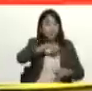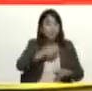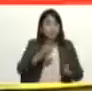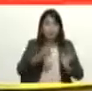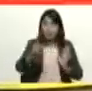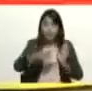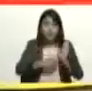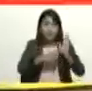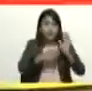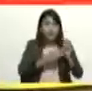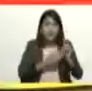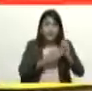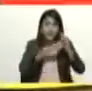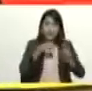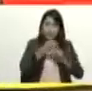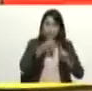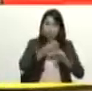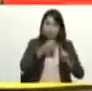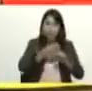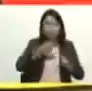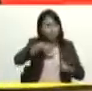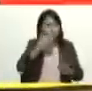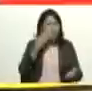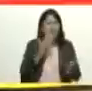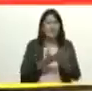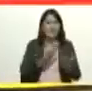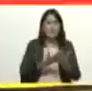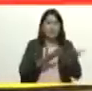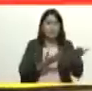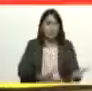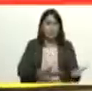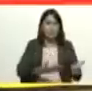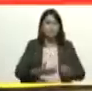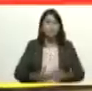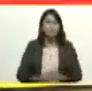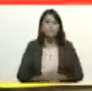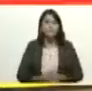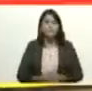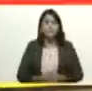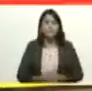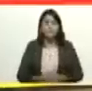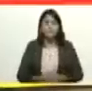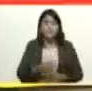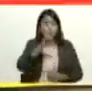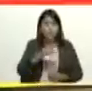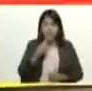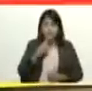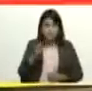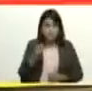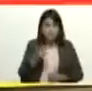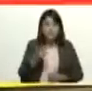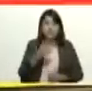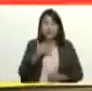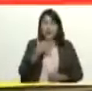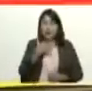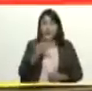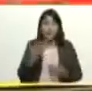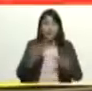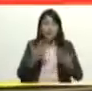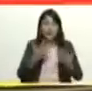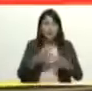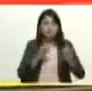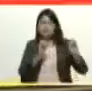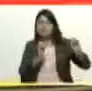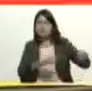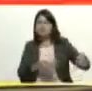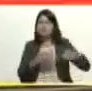batalla desde el primer día, nos consta. Jamás usted ha dicho en ningún momento vamos a dejar